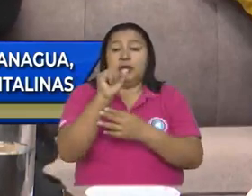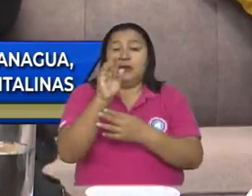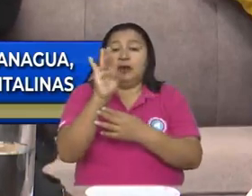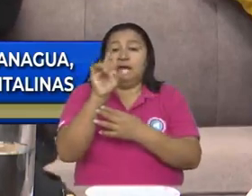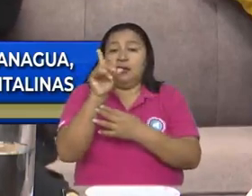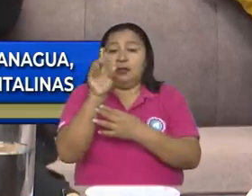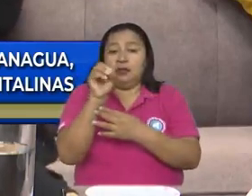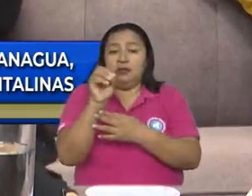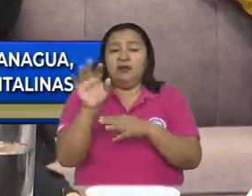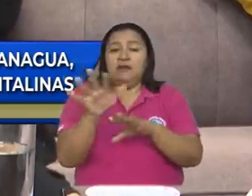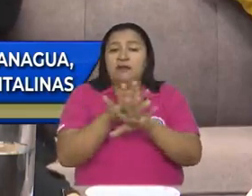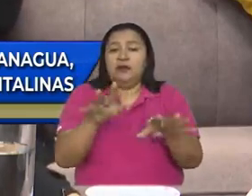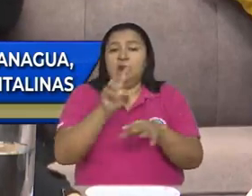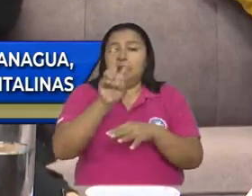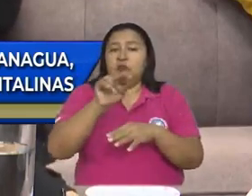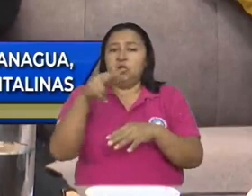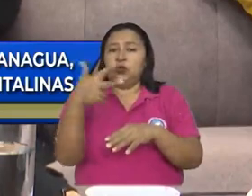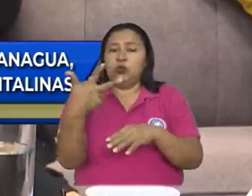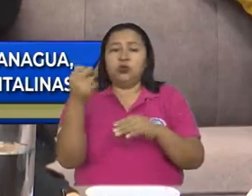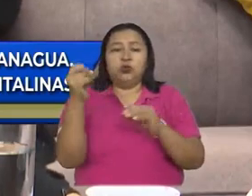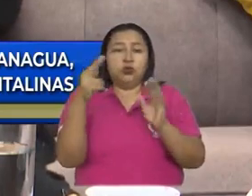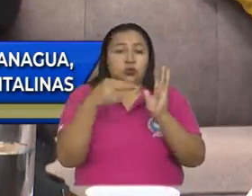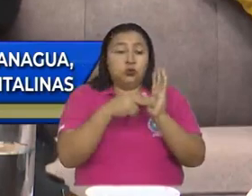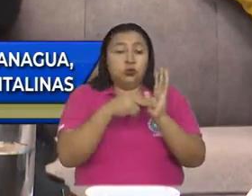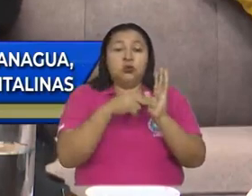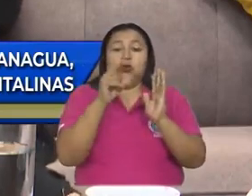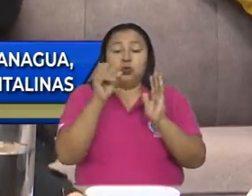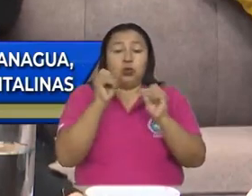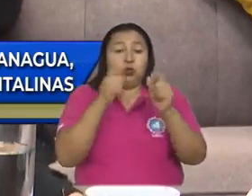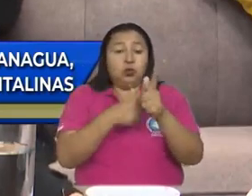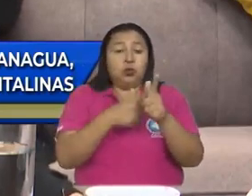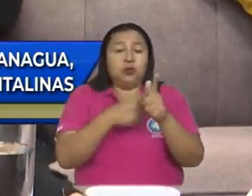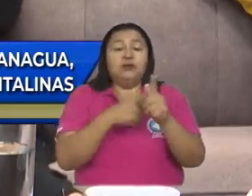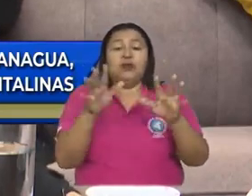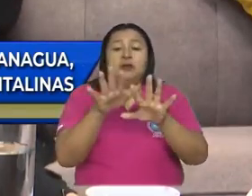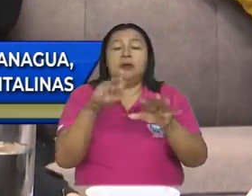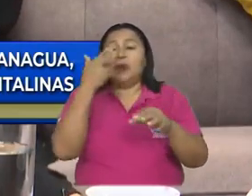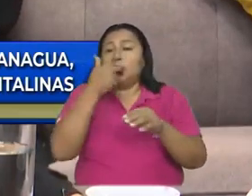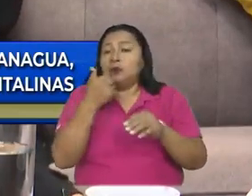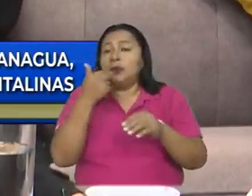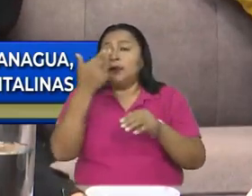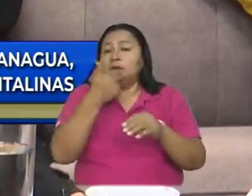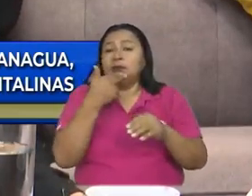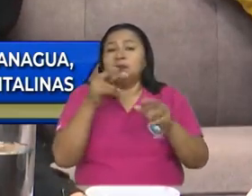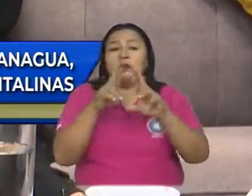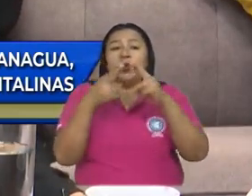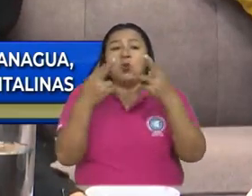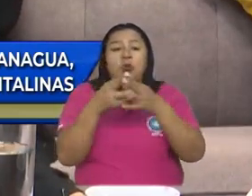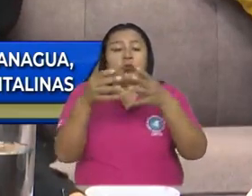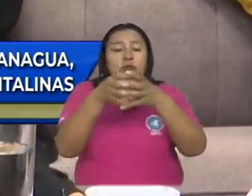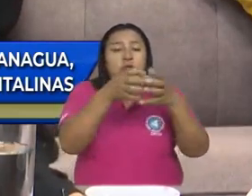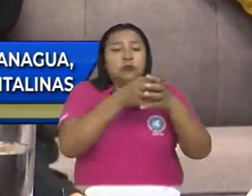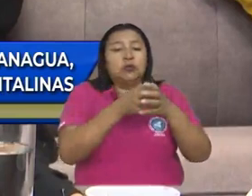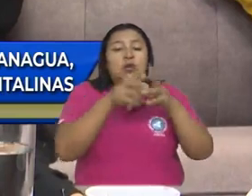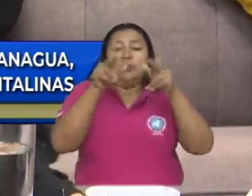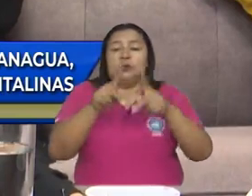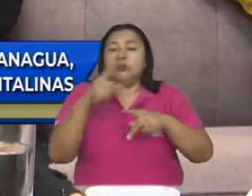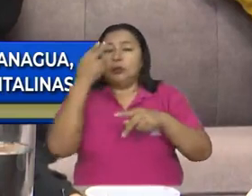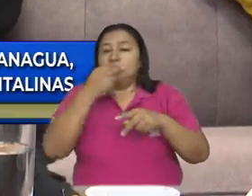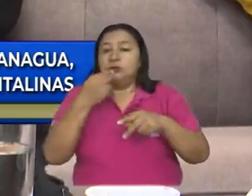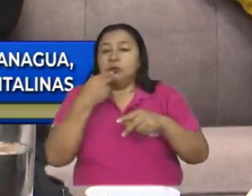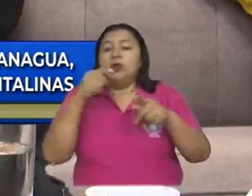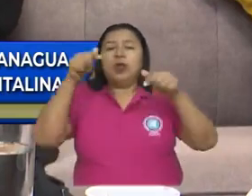28 de octubre, nosotros del 2019, con la consulta de los cabildos a la ciudadanía. Esta es